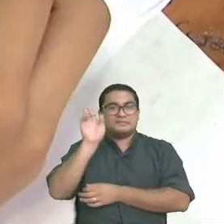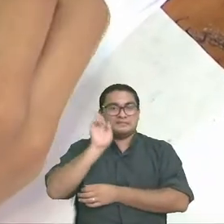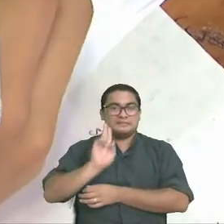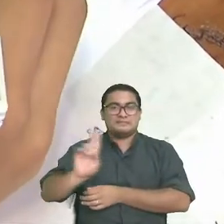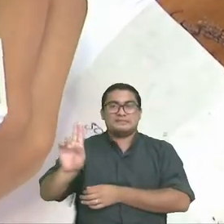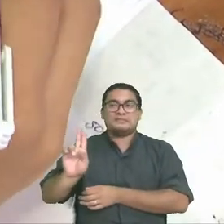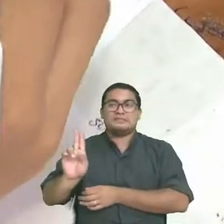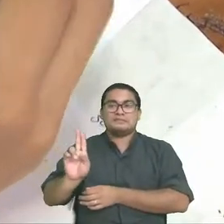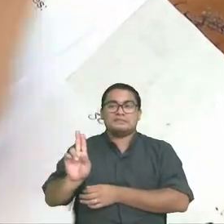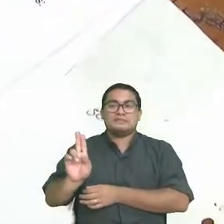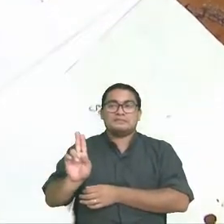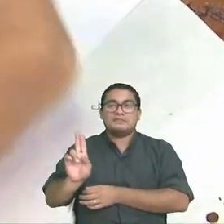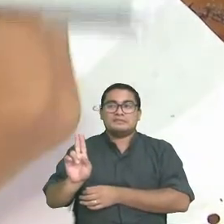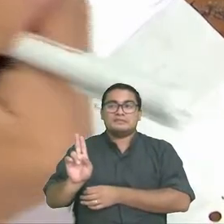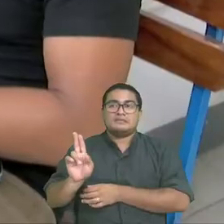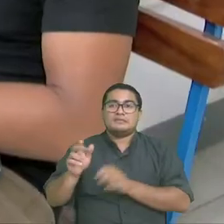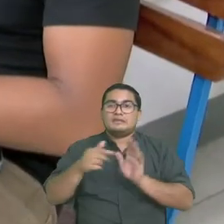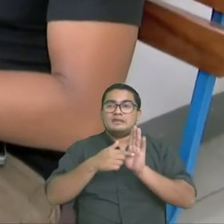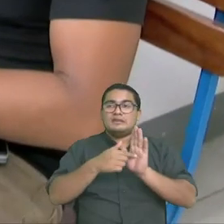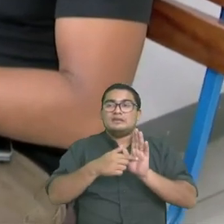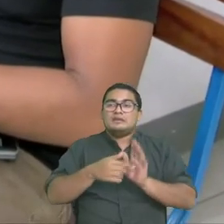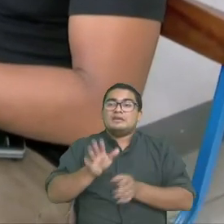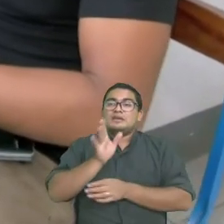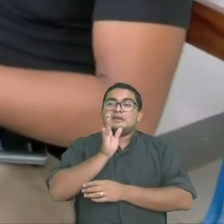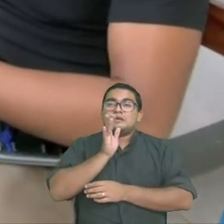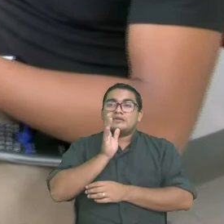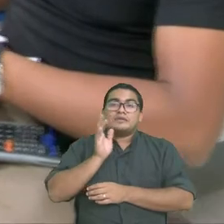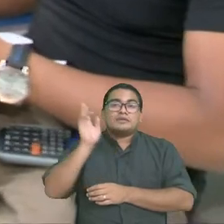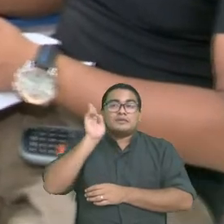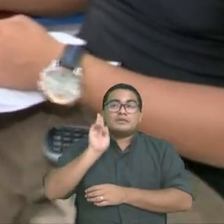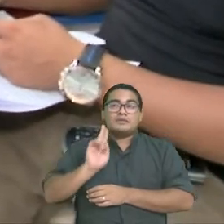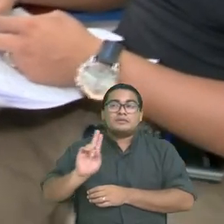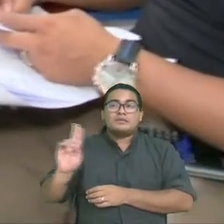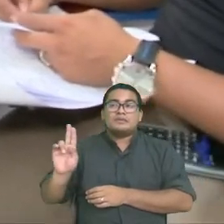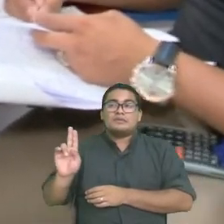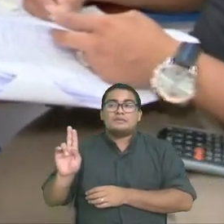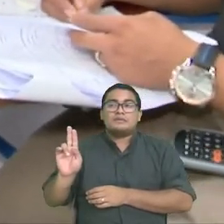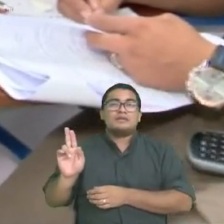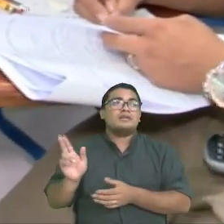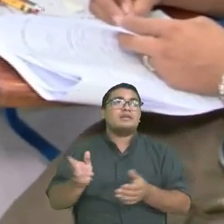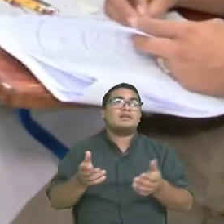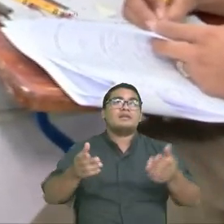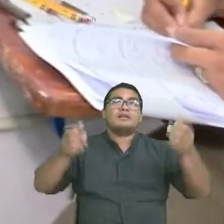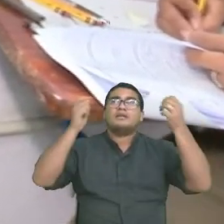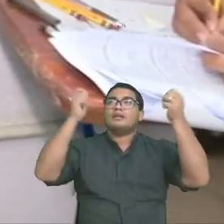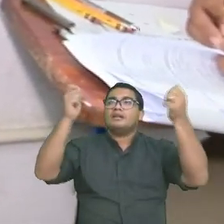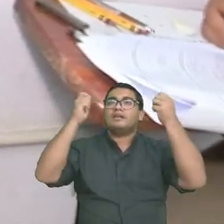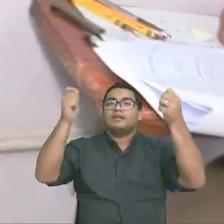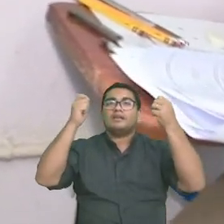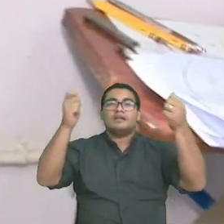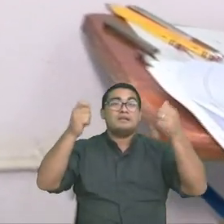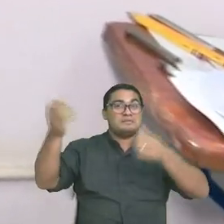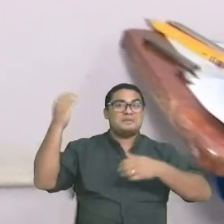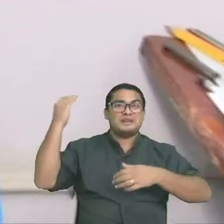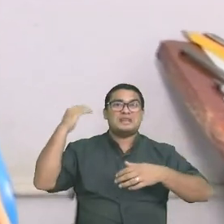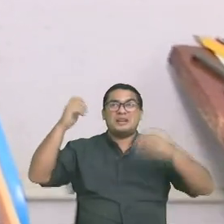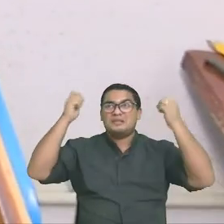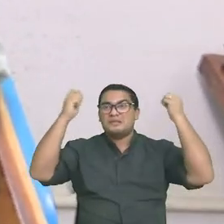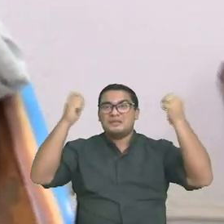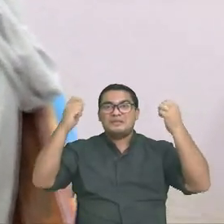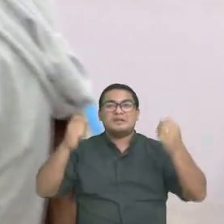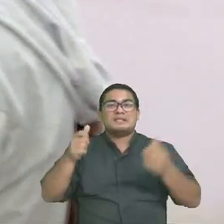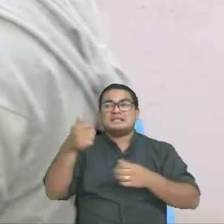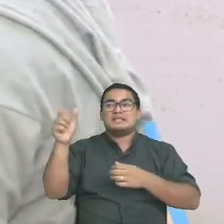universidades. Es por eso que vos no mirás a los chavalos que se tienen que tirar a la calle por ir a exigir el 6%, porque la verdad es que el